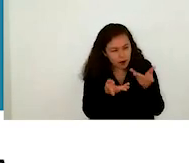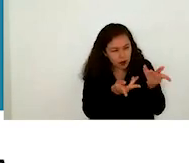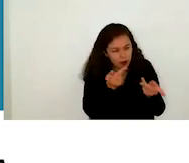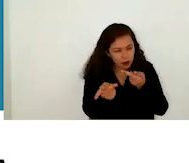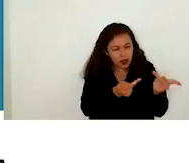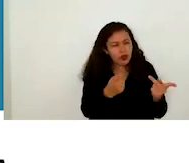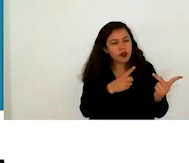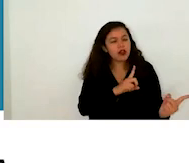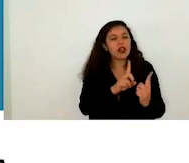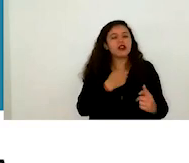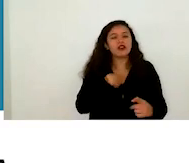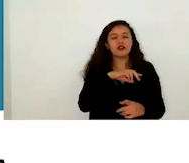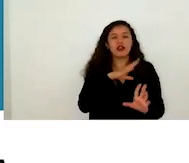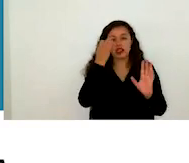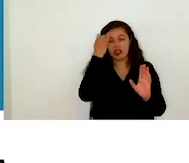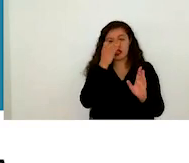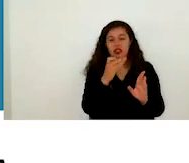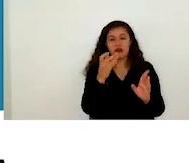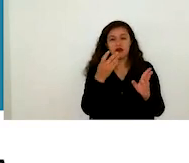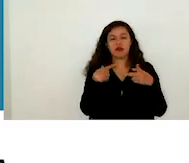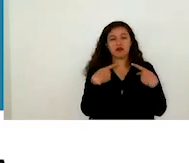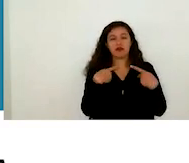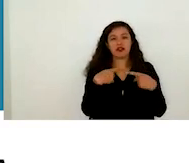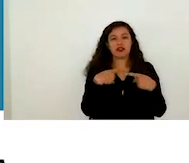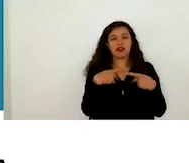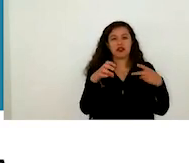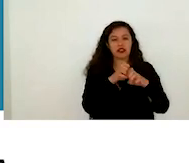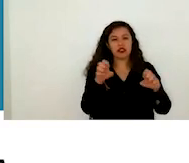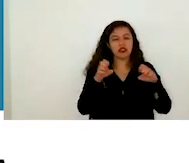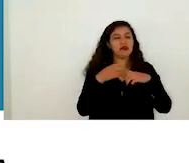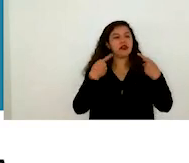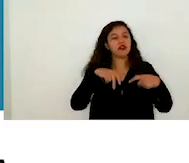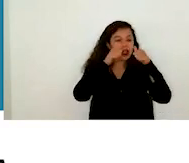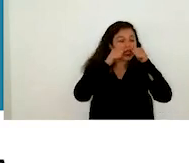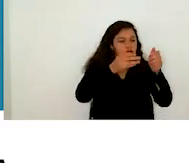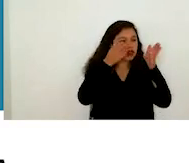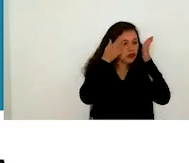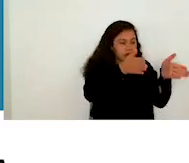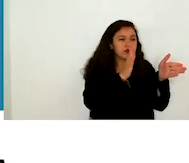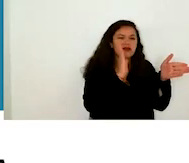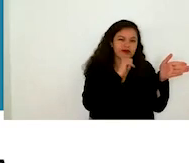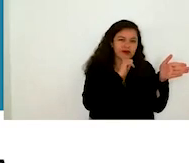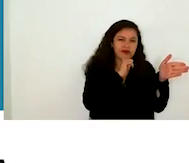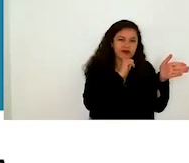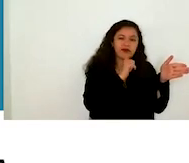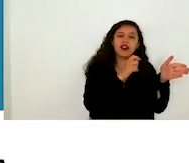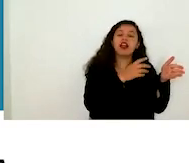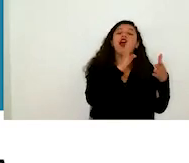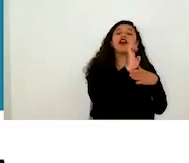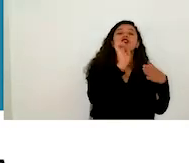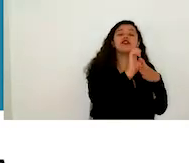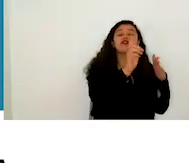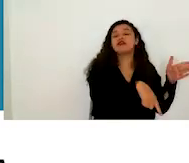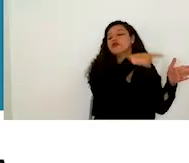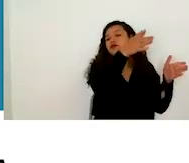mucho tiempo en un miembro del equipo no puedo darle toda la atención a eso me refiero porque entonces puedo